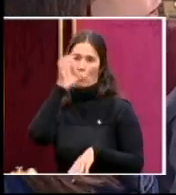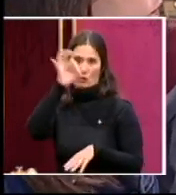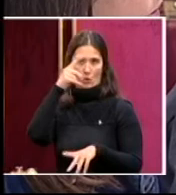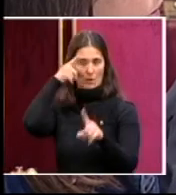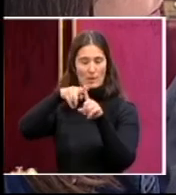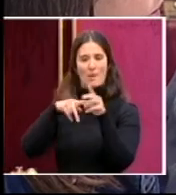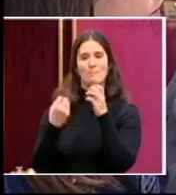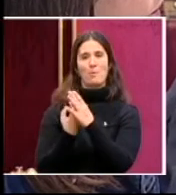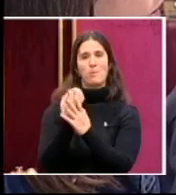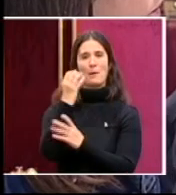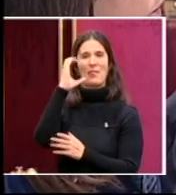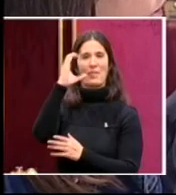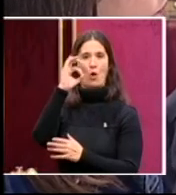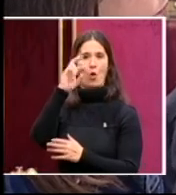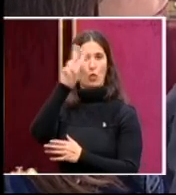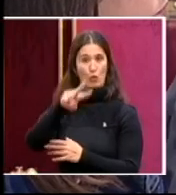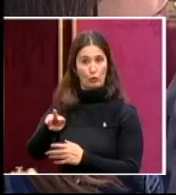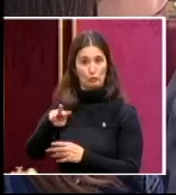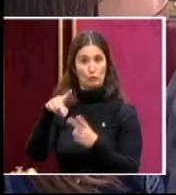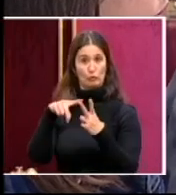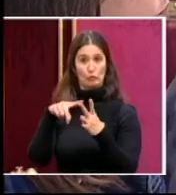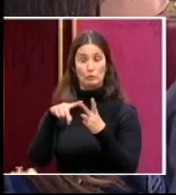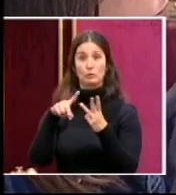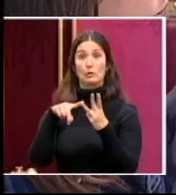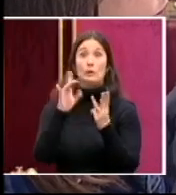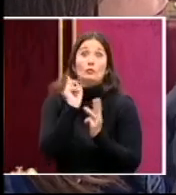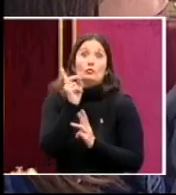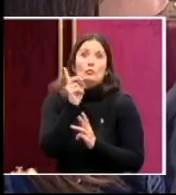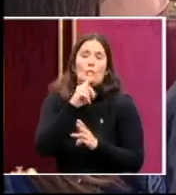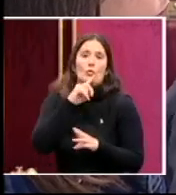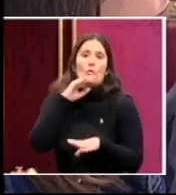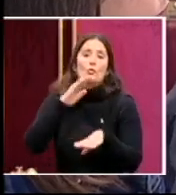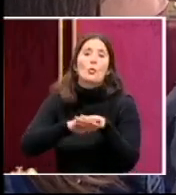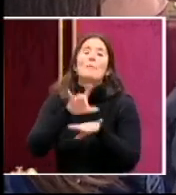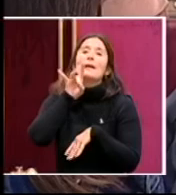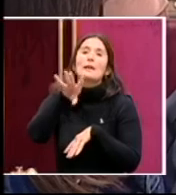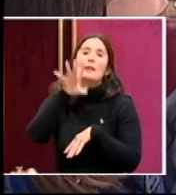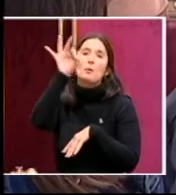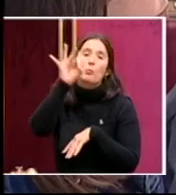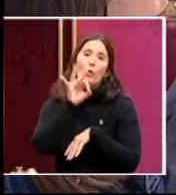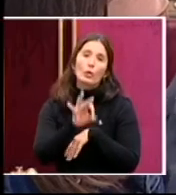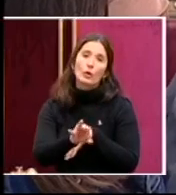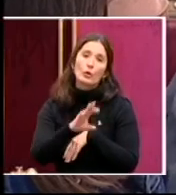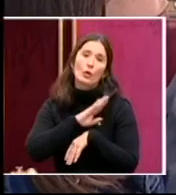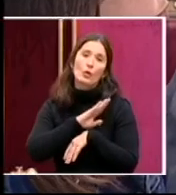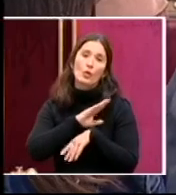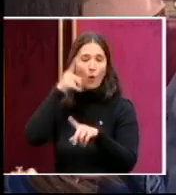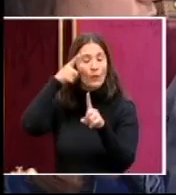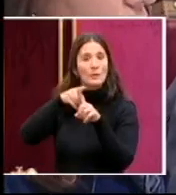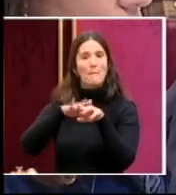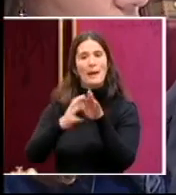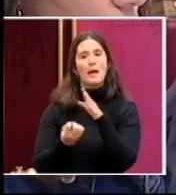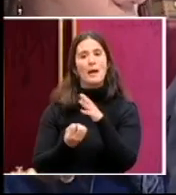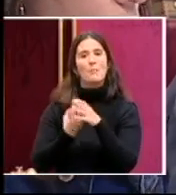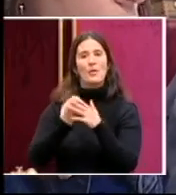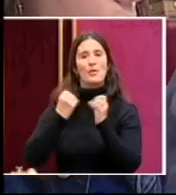reducción de emisiones de CO2 y que solamente cumplíamos el 15% del objetivo de producción